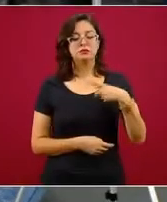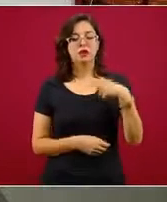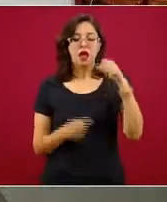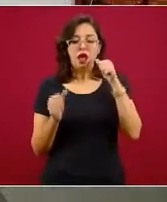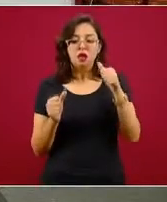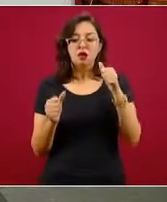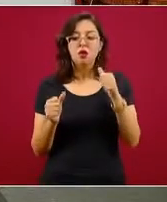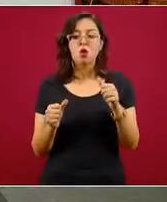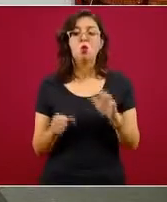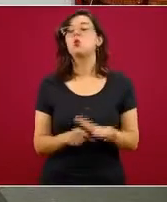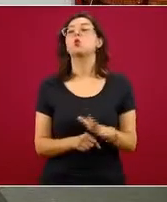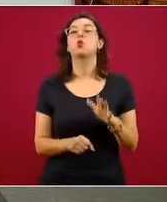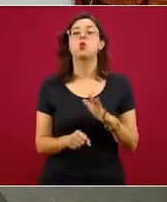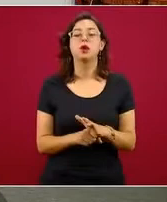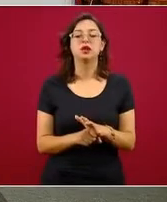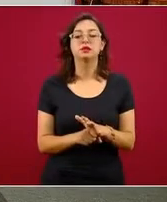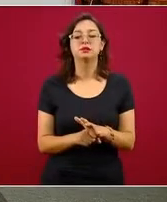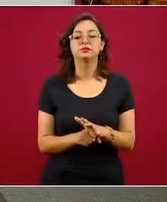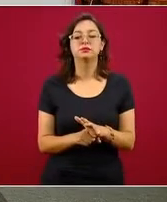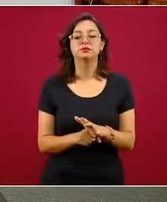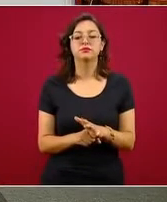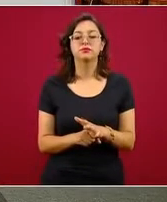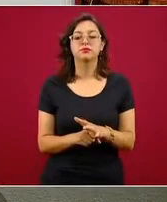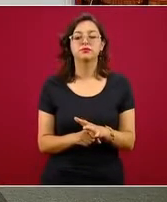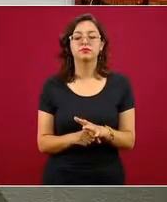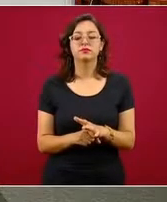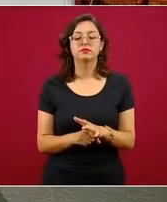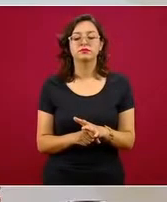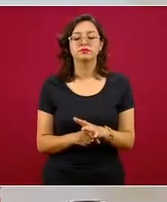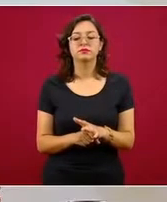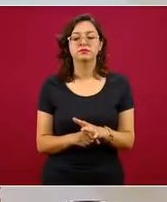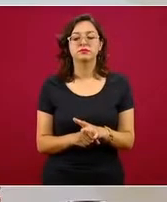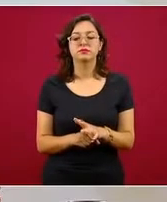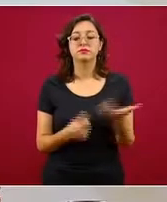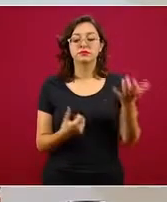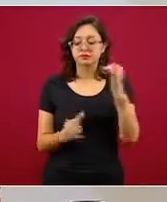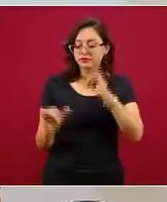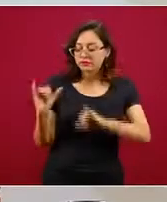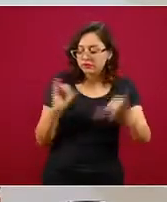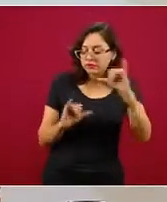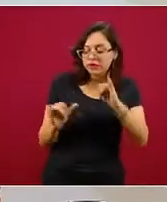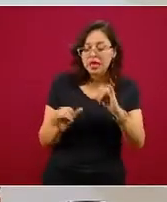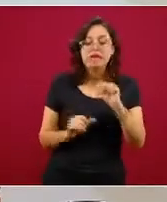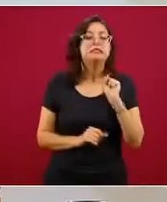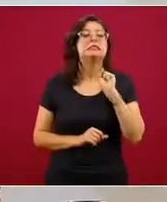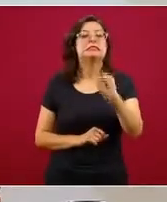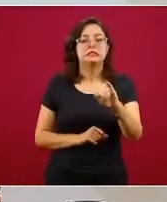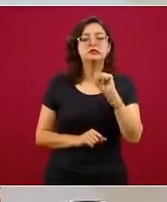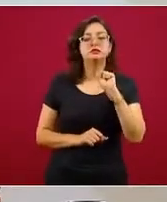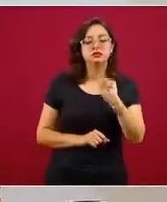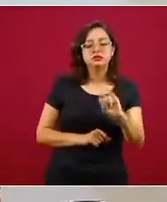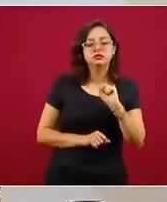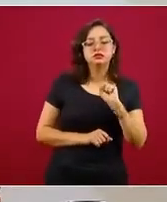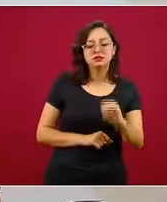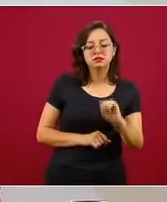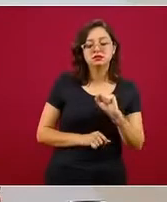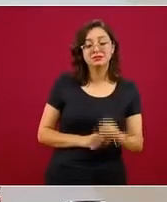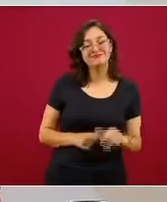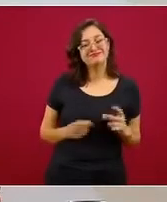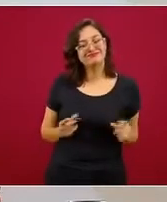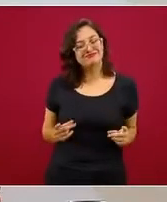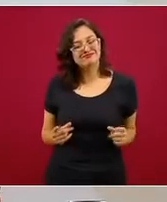la velocidad a la que se producen los datos de confirmación por laboratorio. El reto